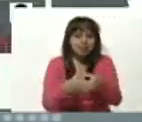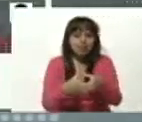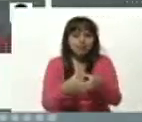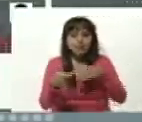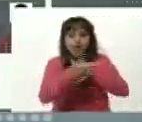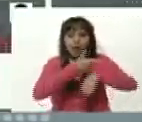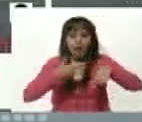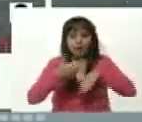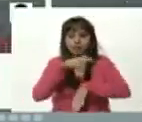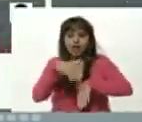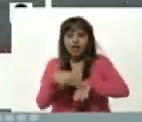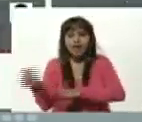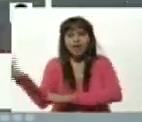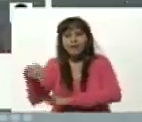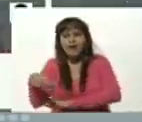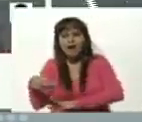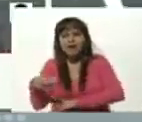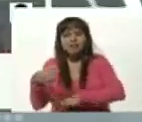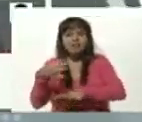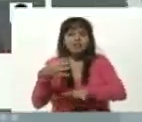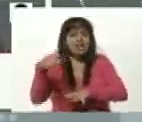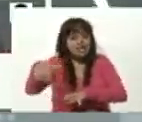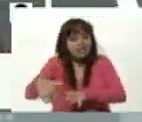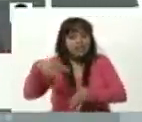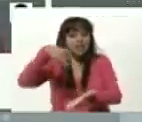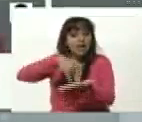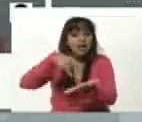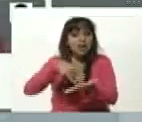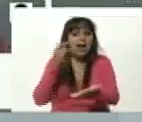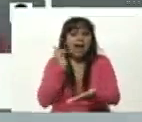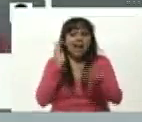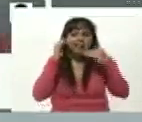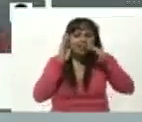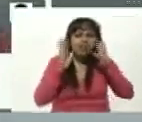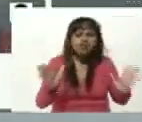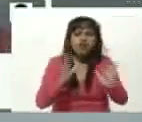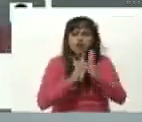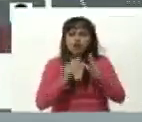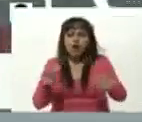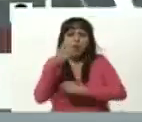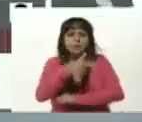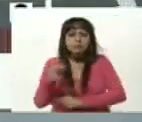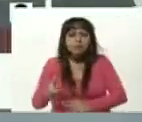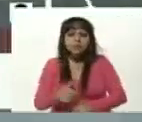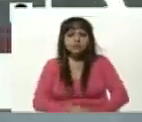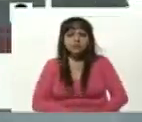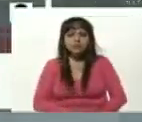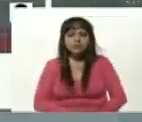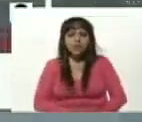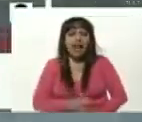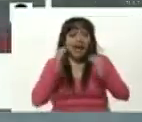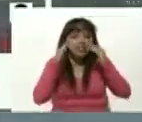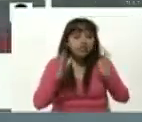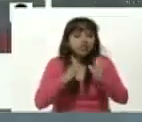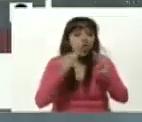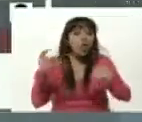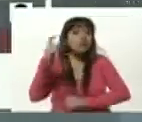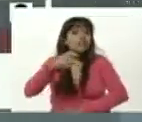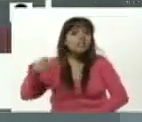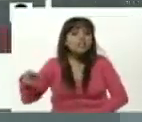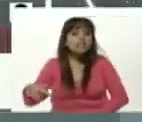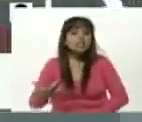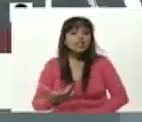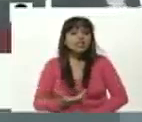gobierno nacional como regional, y estamos atendiendo, bueno, a todo el mundo, presidente, a todos los que necesiten,